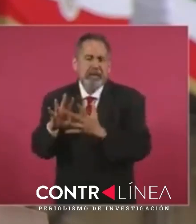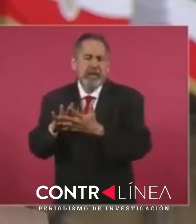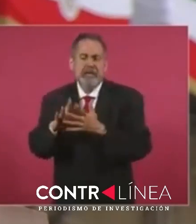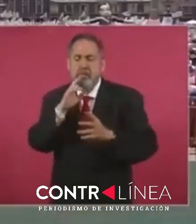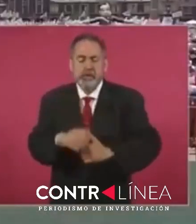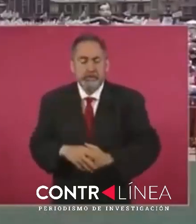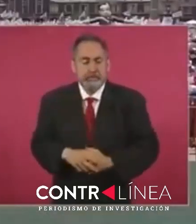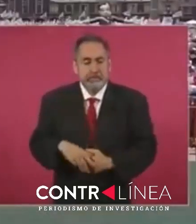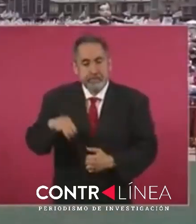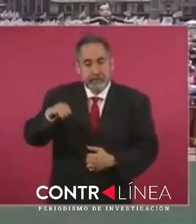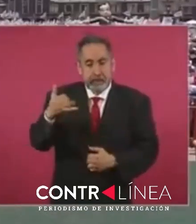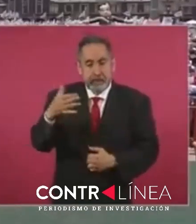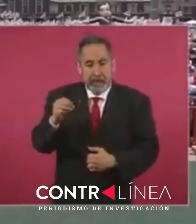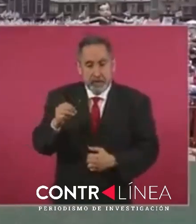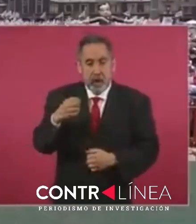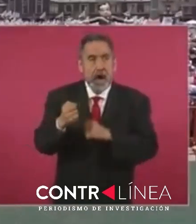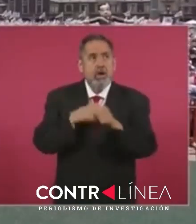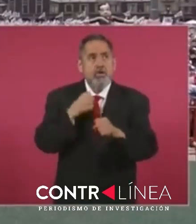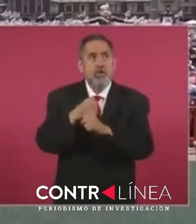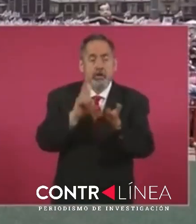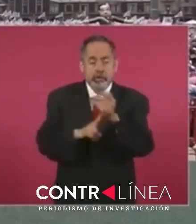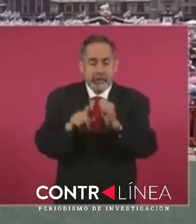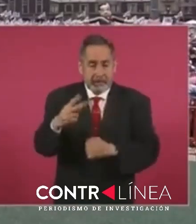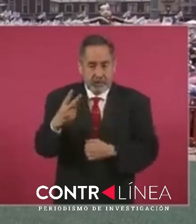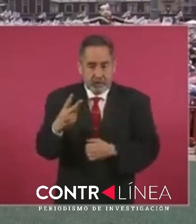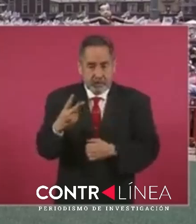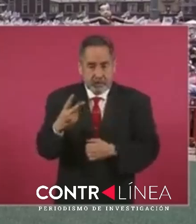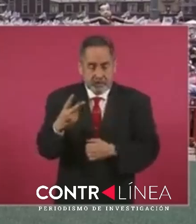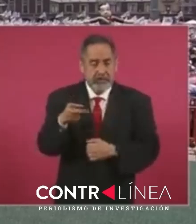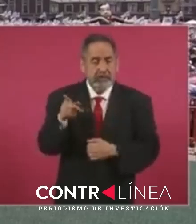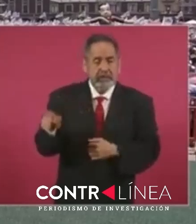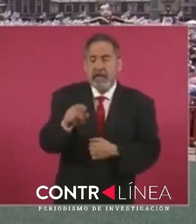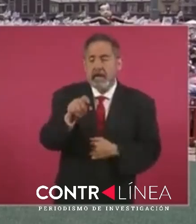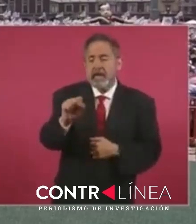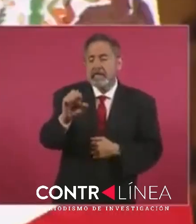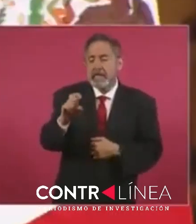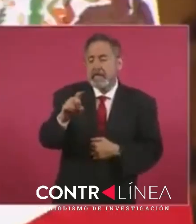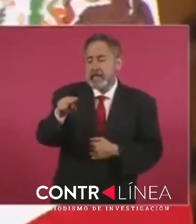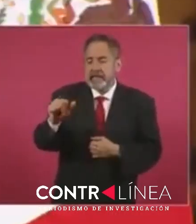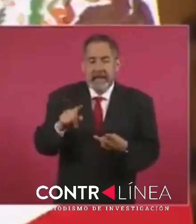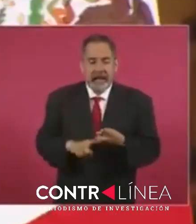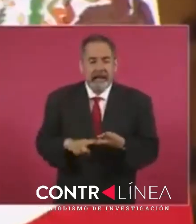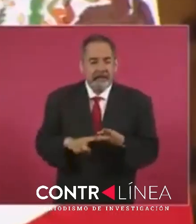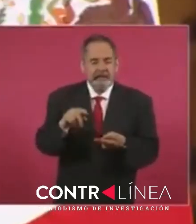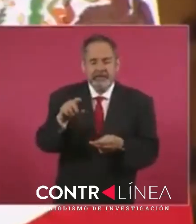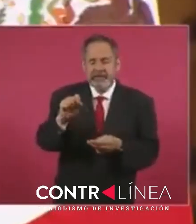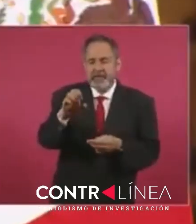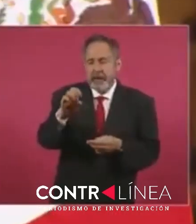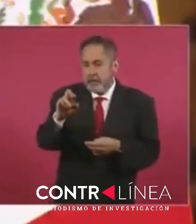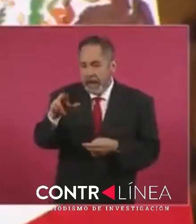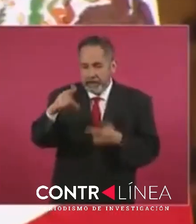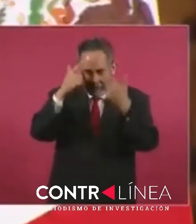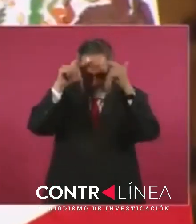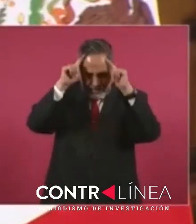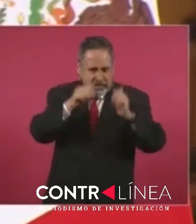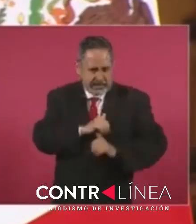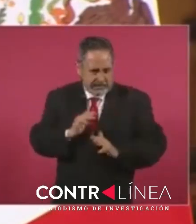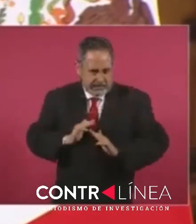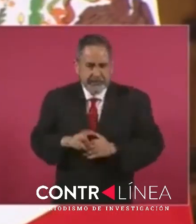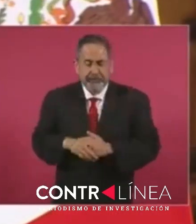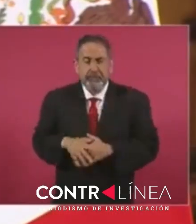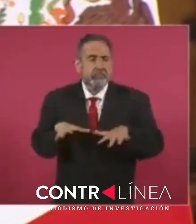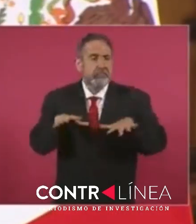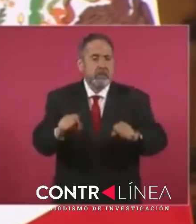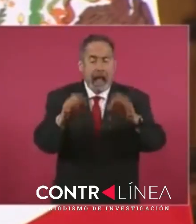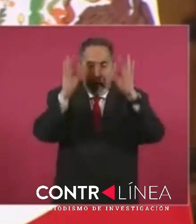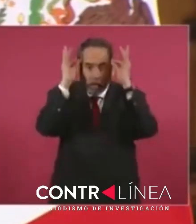de 2022, la Secretaría de la Defensa Nacional y la Secretaría de Marina asumieron el control de 50 aduanas